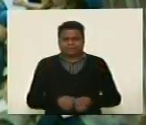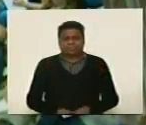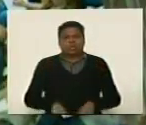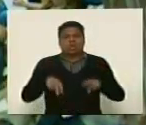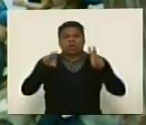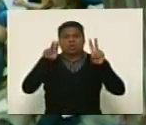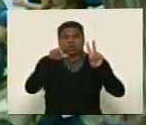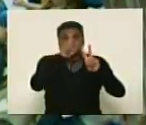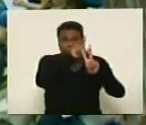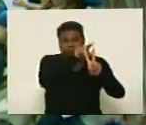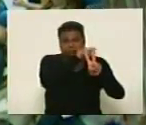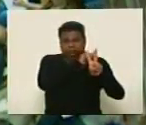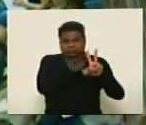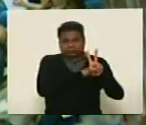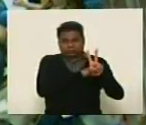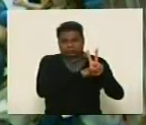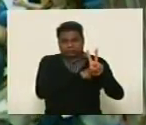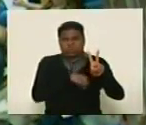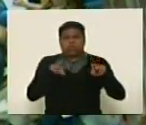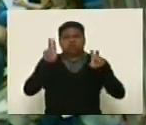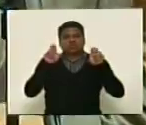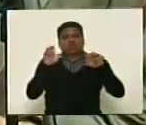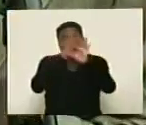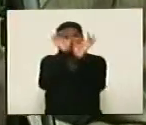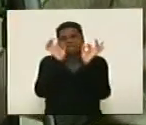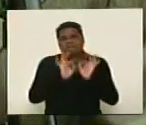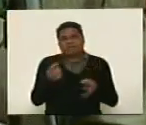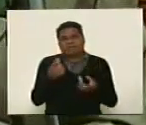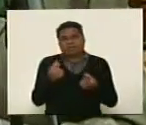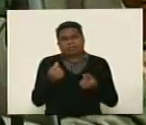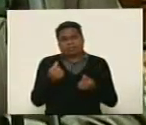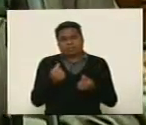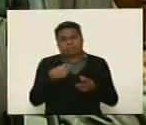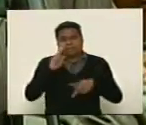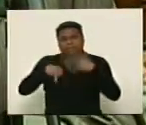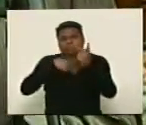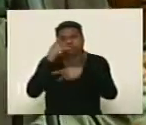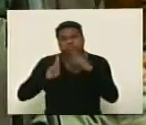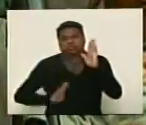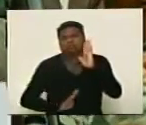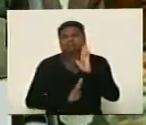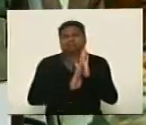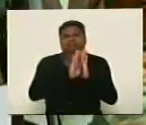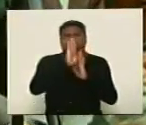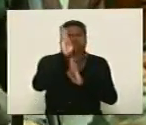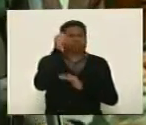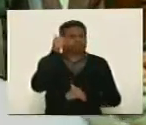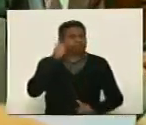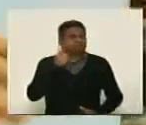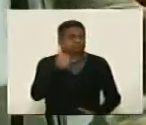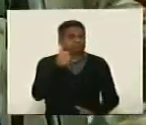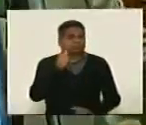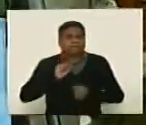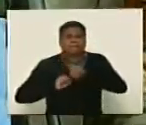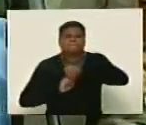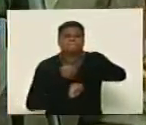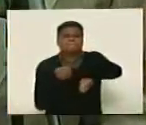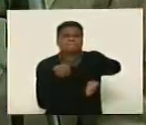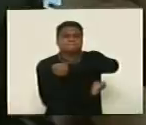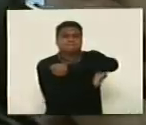nuevo modelo económico, productivo, diversificado, que sirva de base